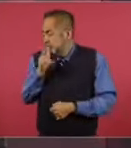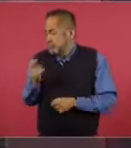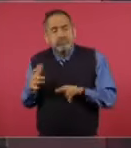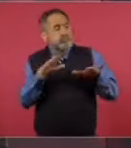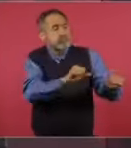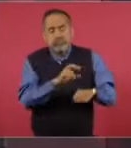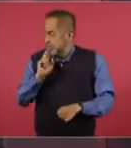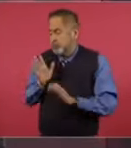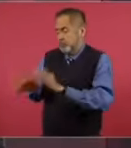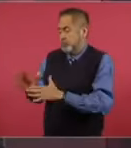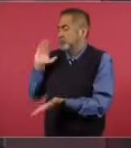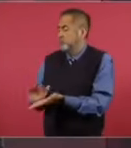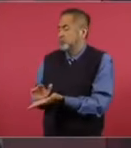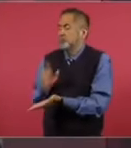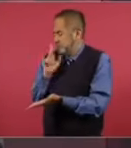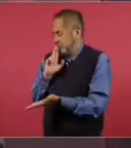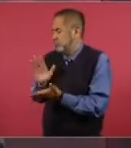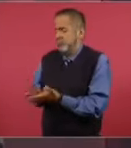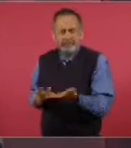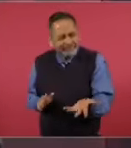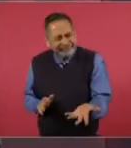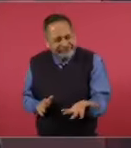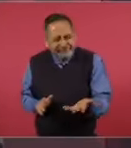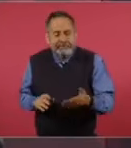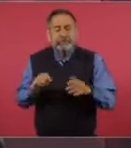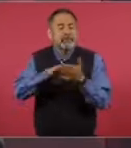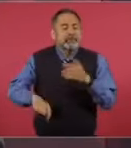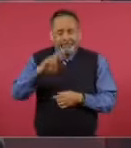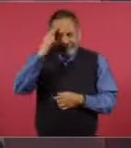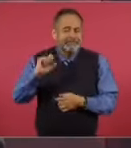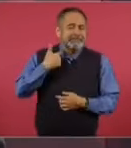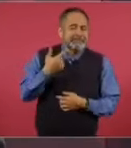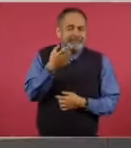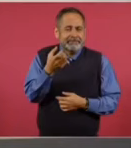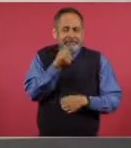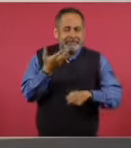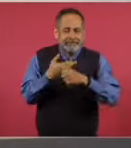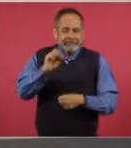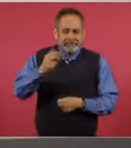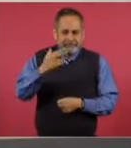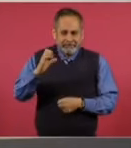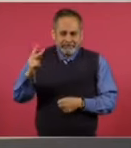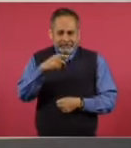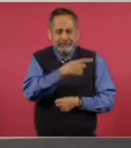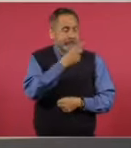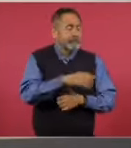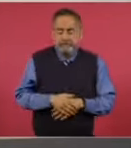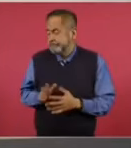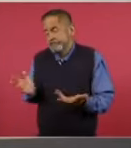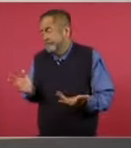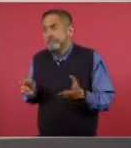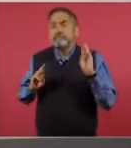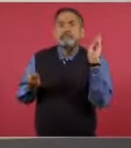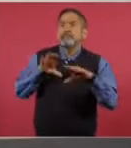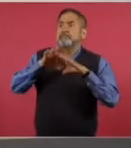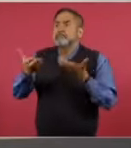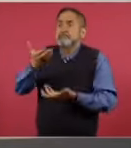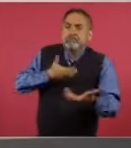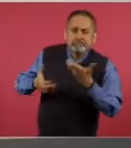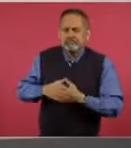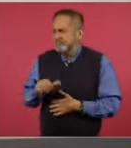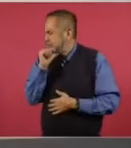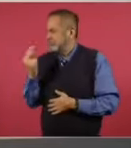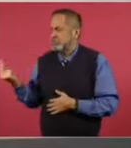inflación. Hubo un secretario de Hacienda que dijo que en un mundo globalizado no hacía